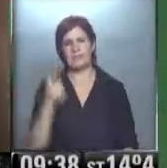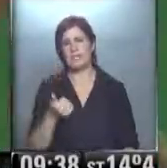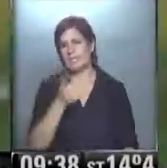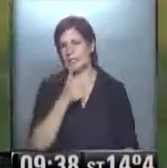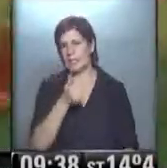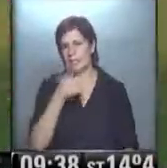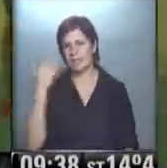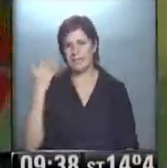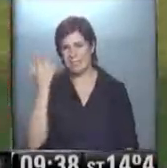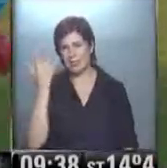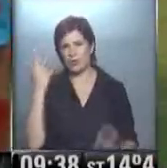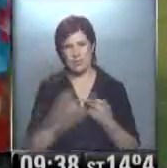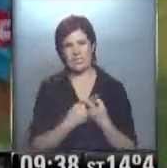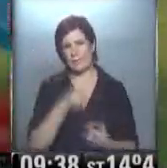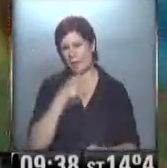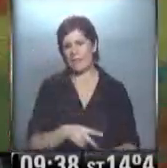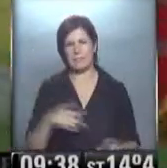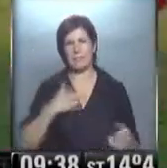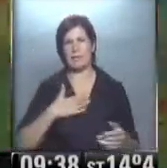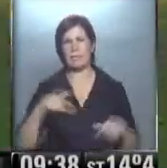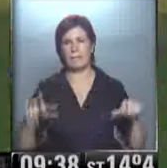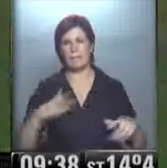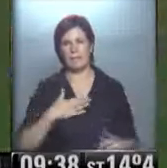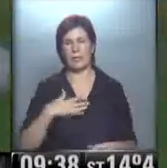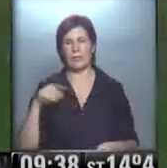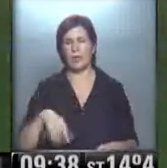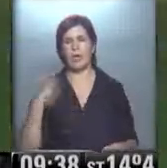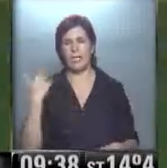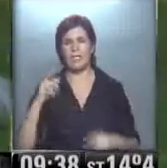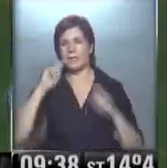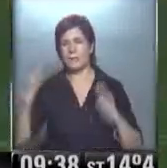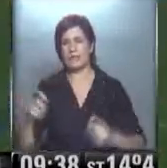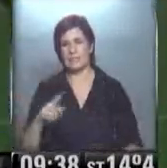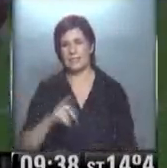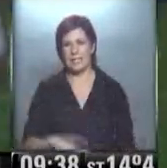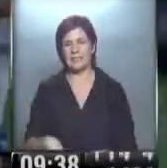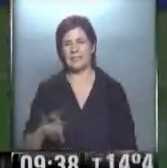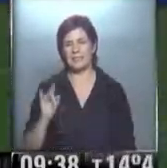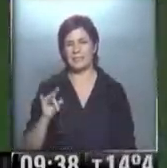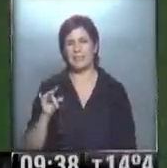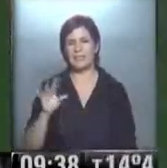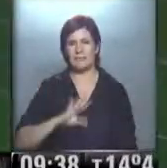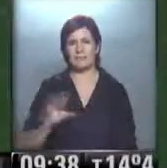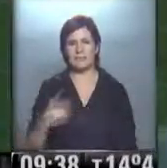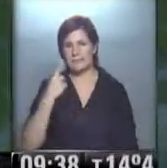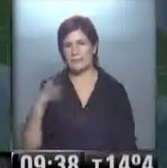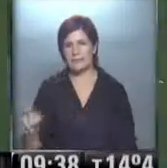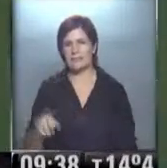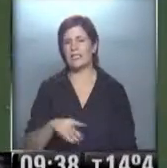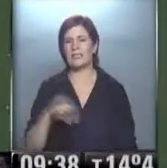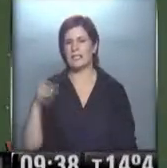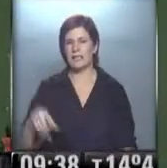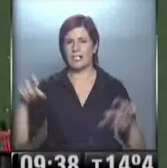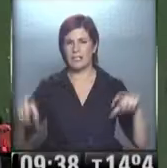con Tigre, dos equipos que eran más o menos de iguales características. Ayer fue una gran victoria en cancha de Arsenal donde hasta para